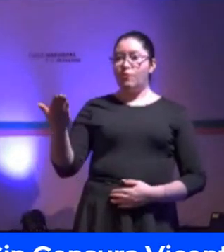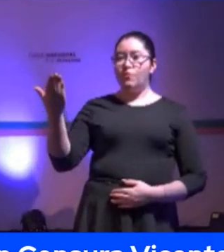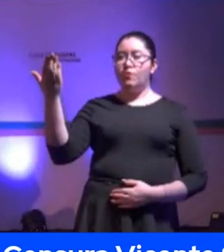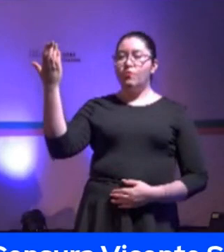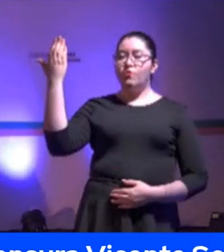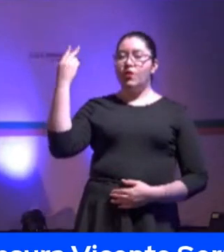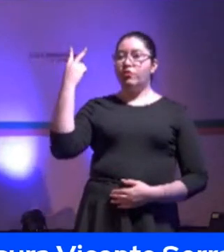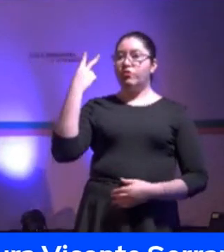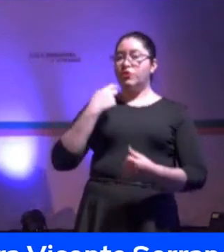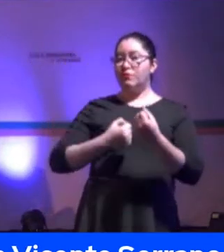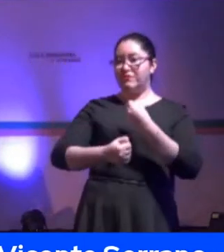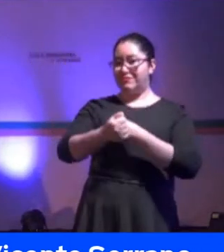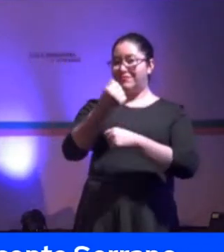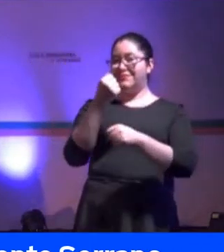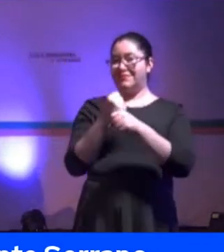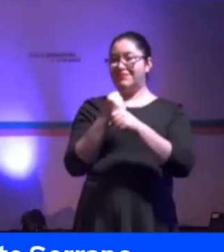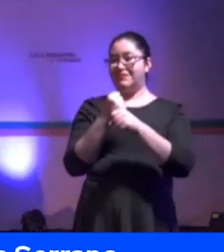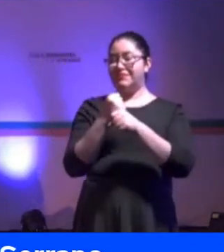2 años,